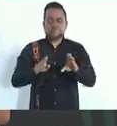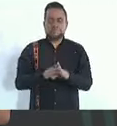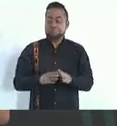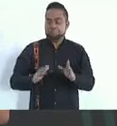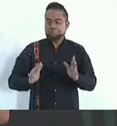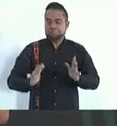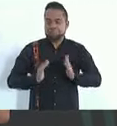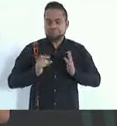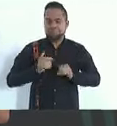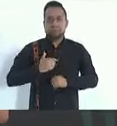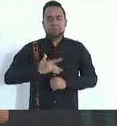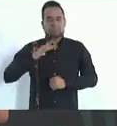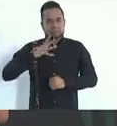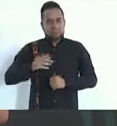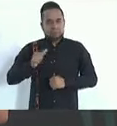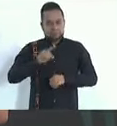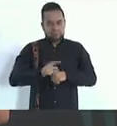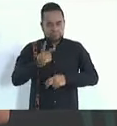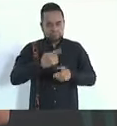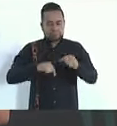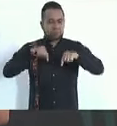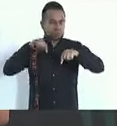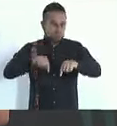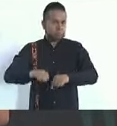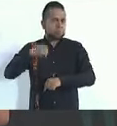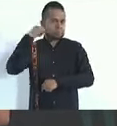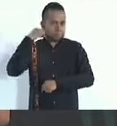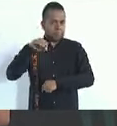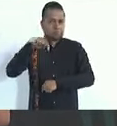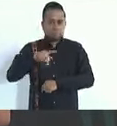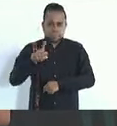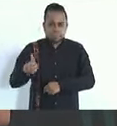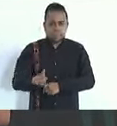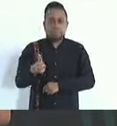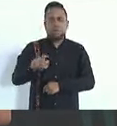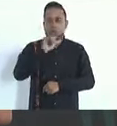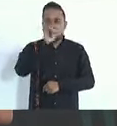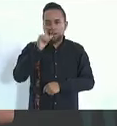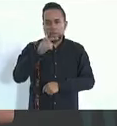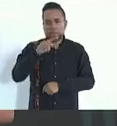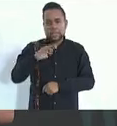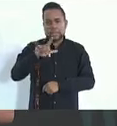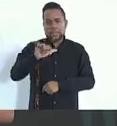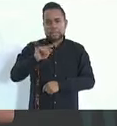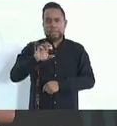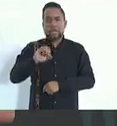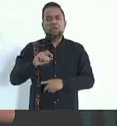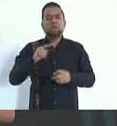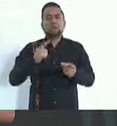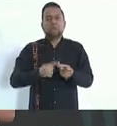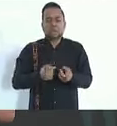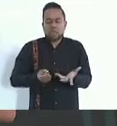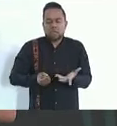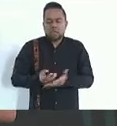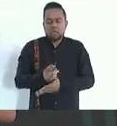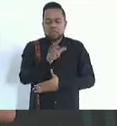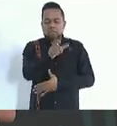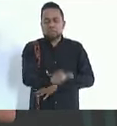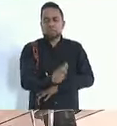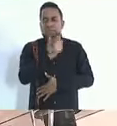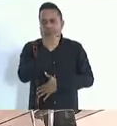honor estar el día de hoy aquí en Guelatao, tierra que vio nacer a un grande,